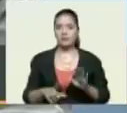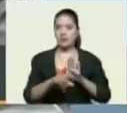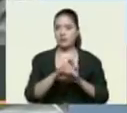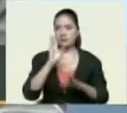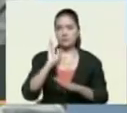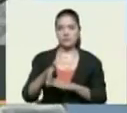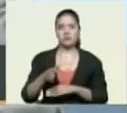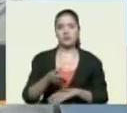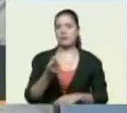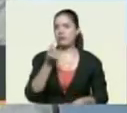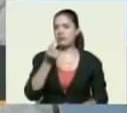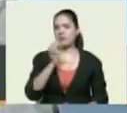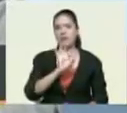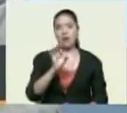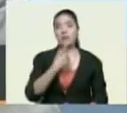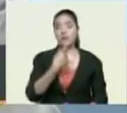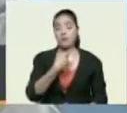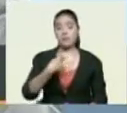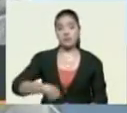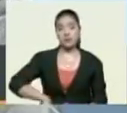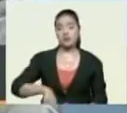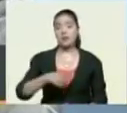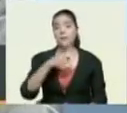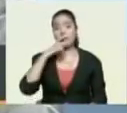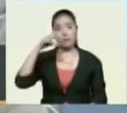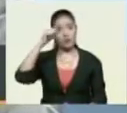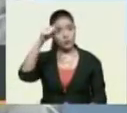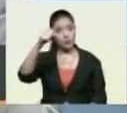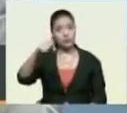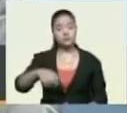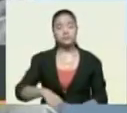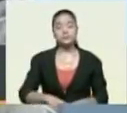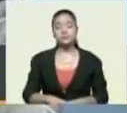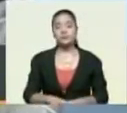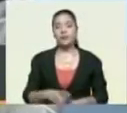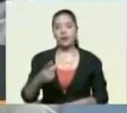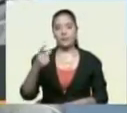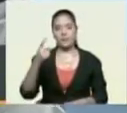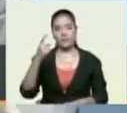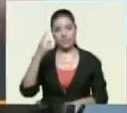Nadie, como bien dijo el jefe de Estado, presidente Nicolás Maduro, el día